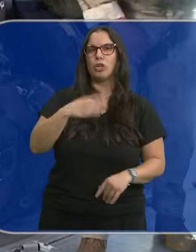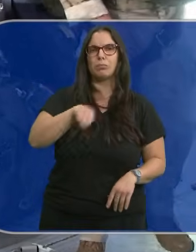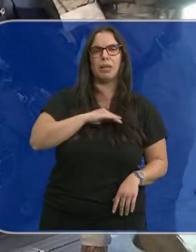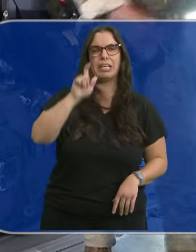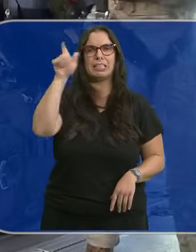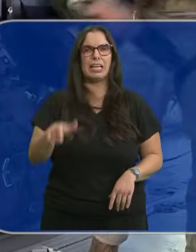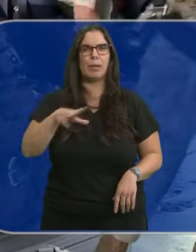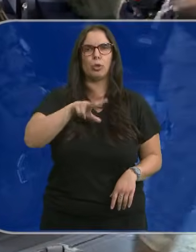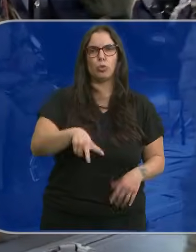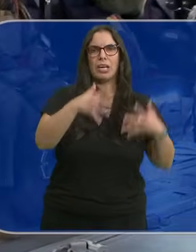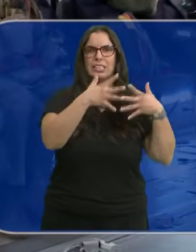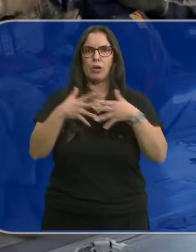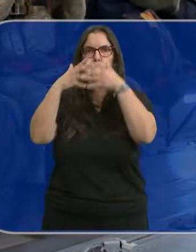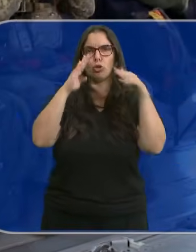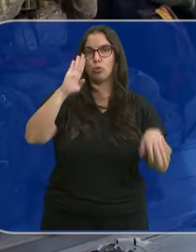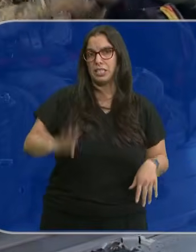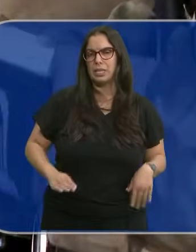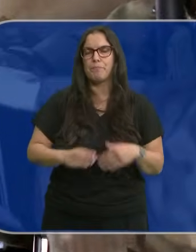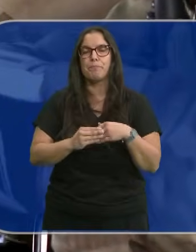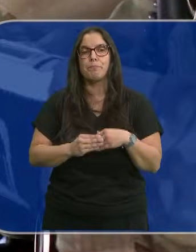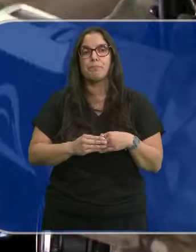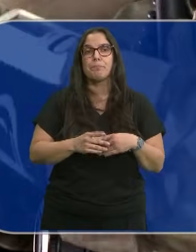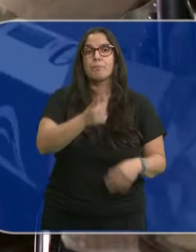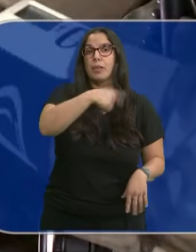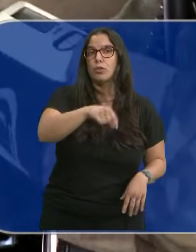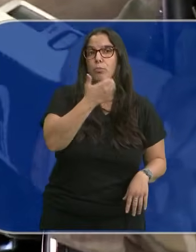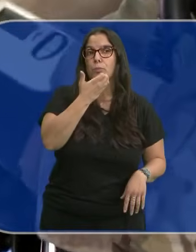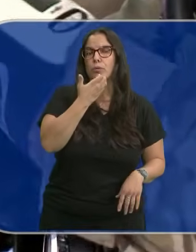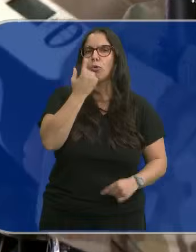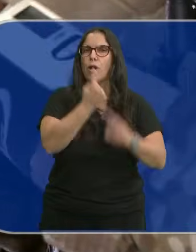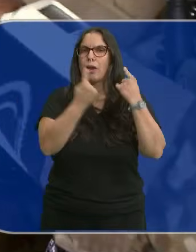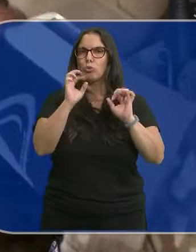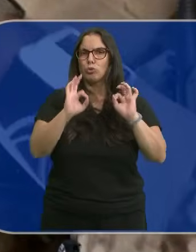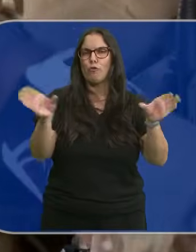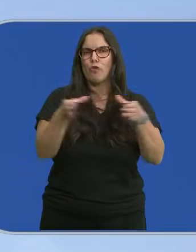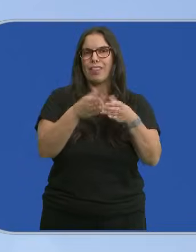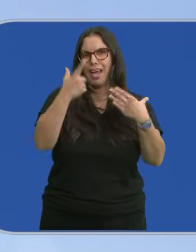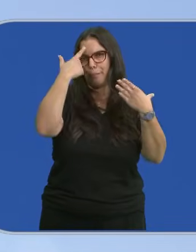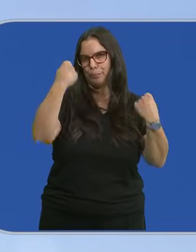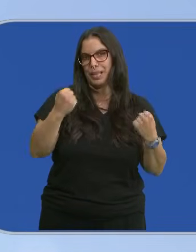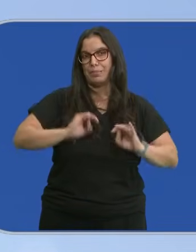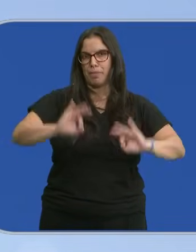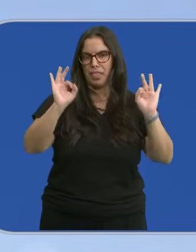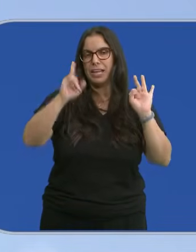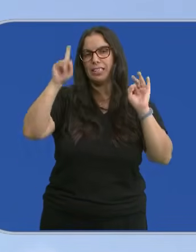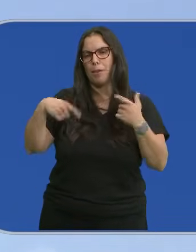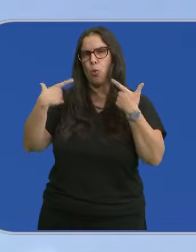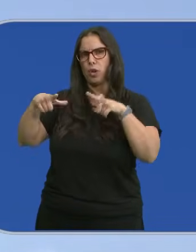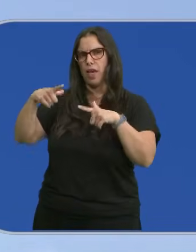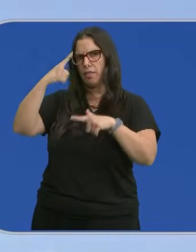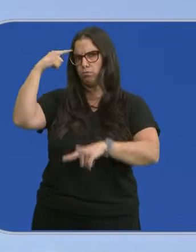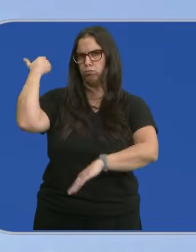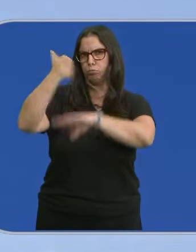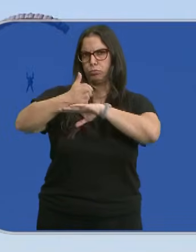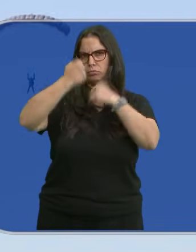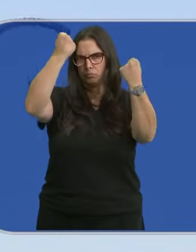España, Italia, Portugal, Estados Unidos y Brasil. Entre ellos encontramos a efectivos de fuerzas especiales, pero también hay unidades de élite de la Guardia